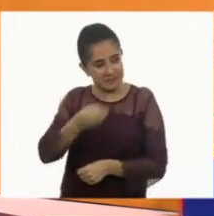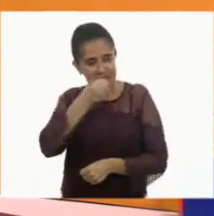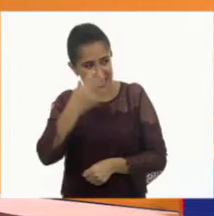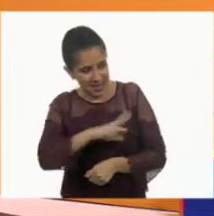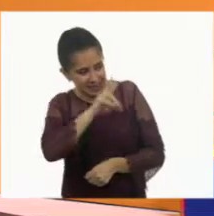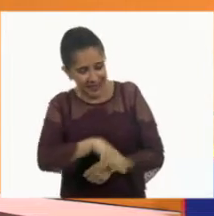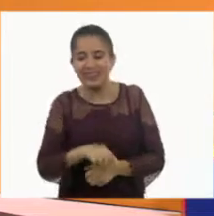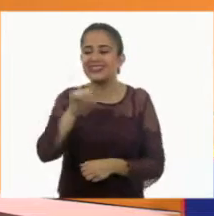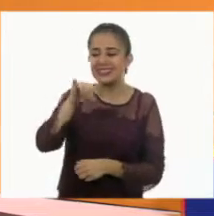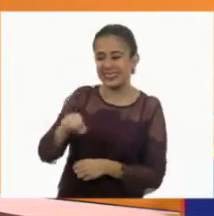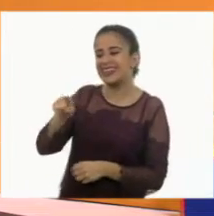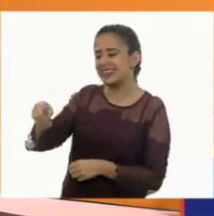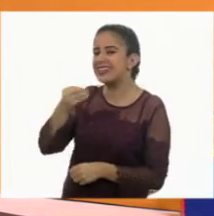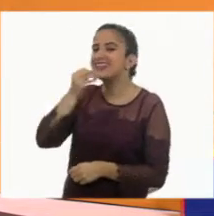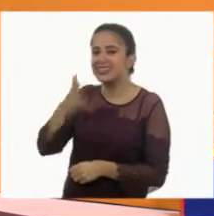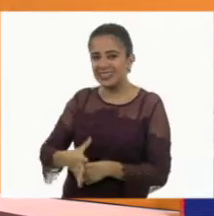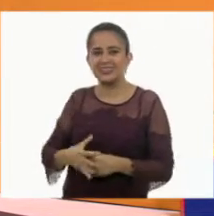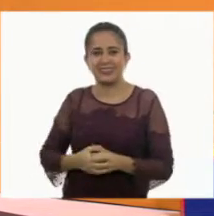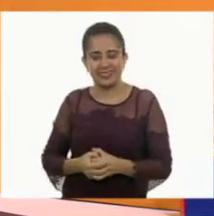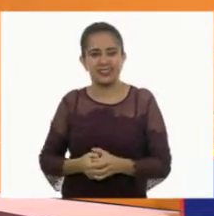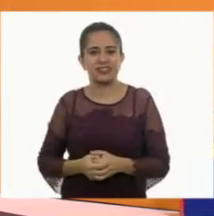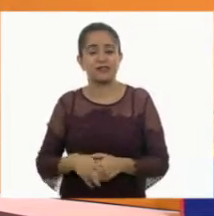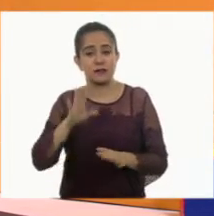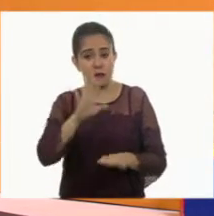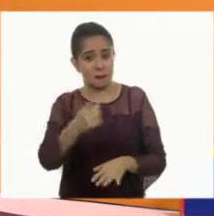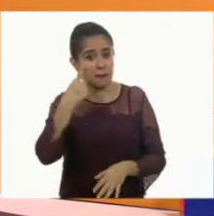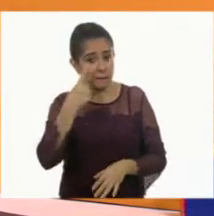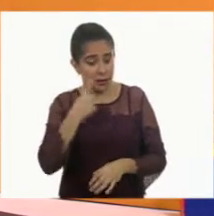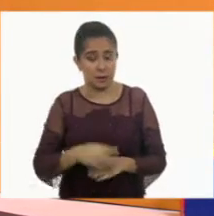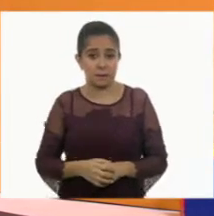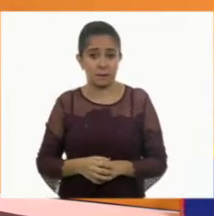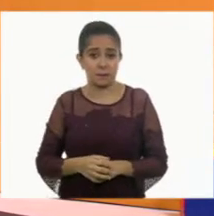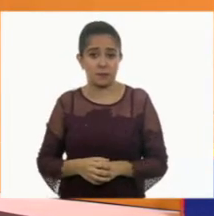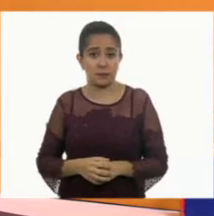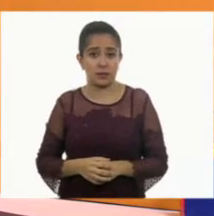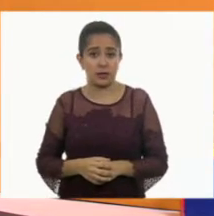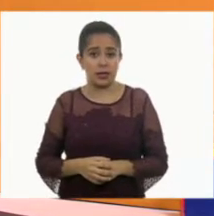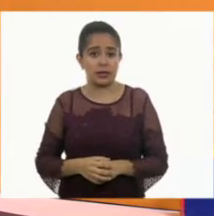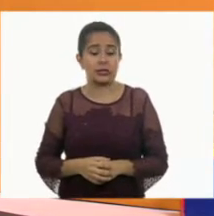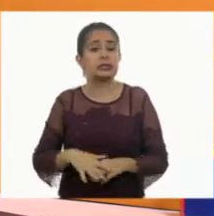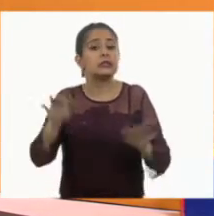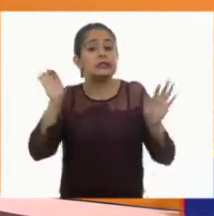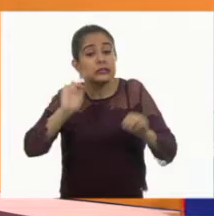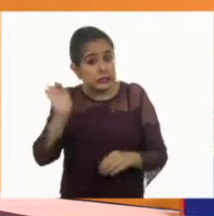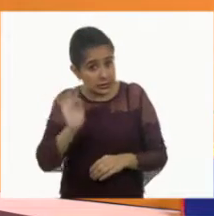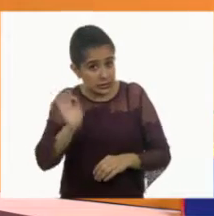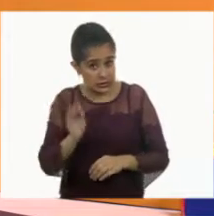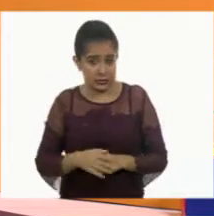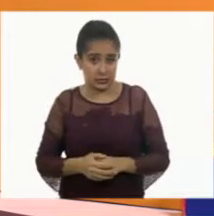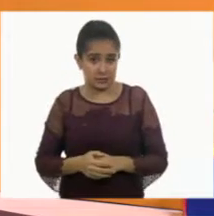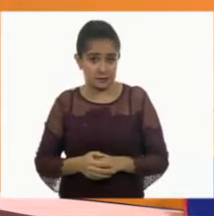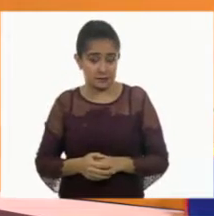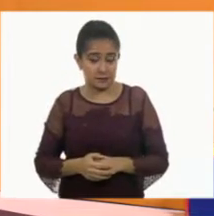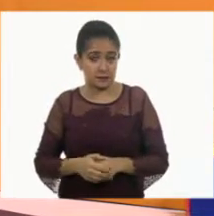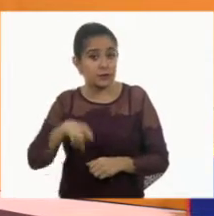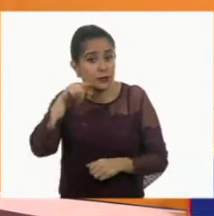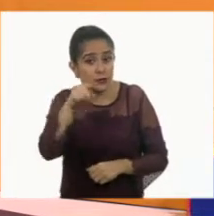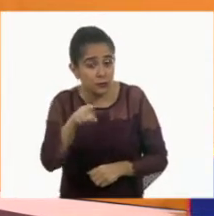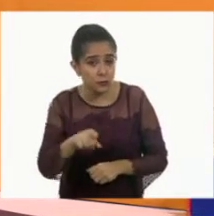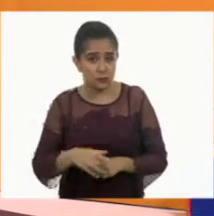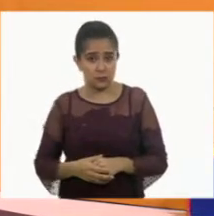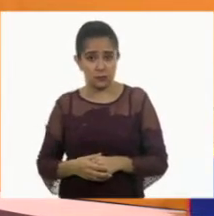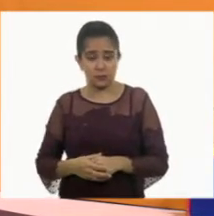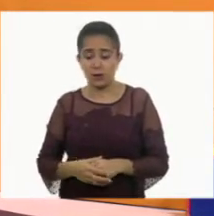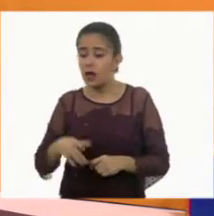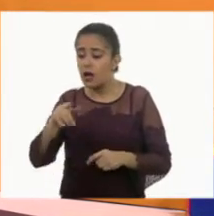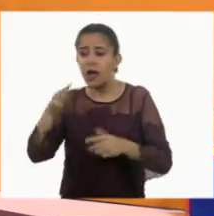está muy, muy bueno. Miren, la cuestión está en que si ustedes no... Espérenme. En que si ustedes no, no usan